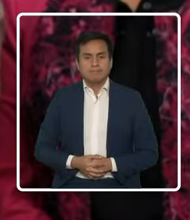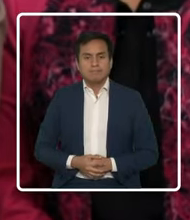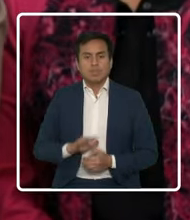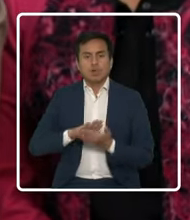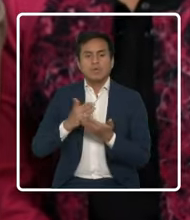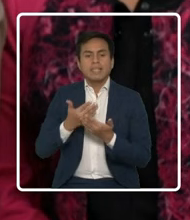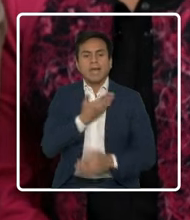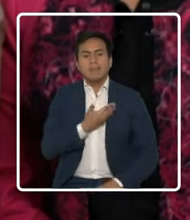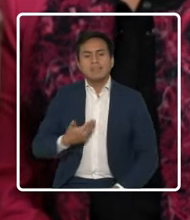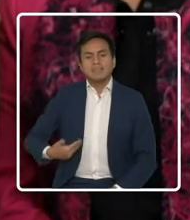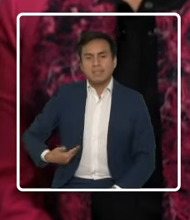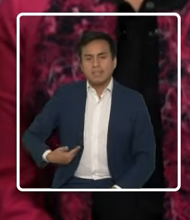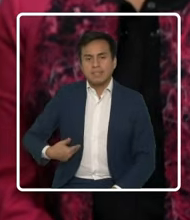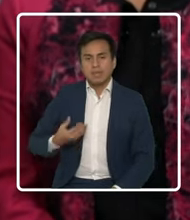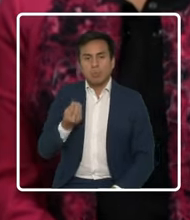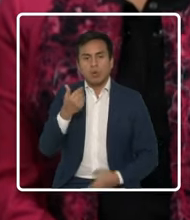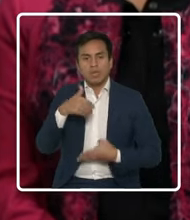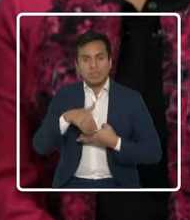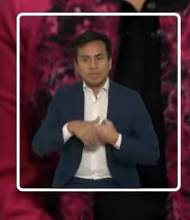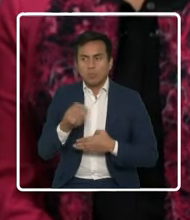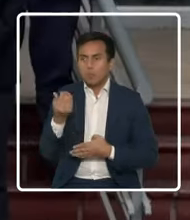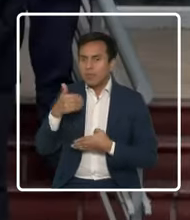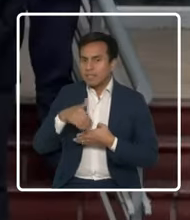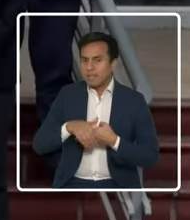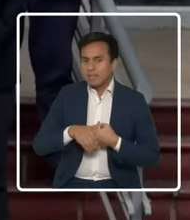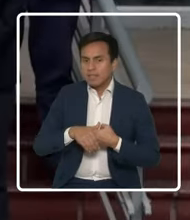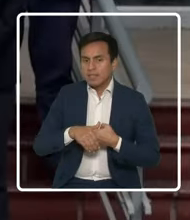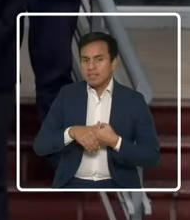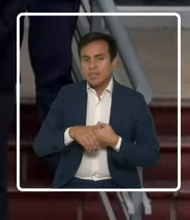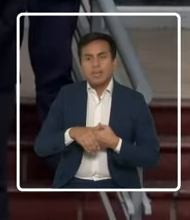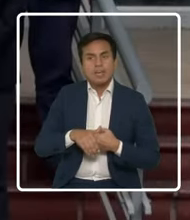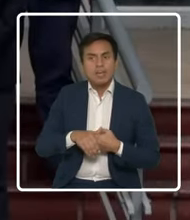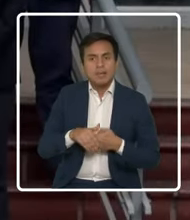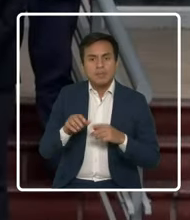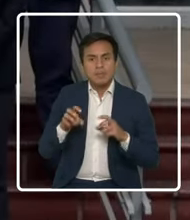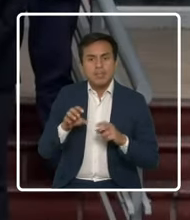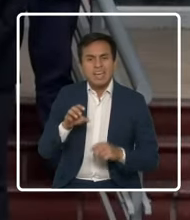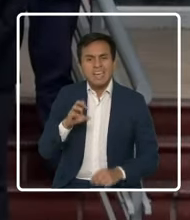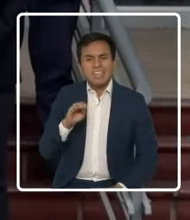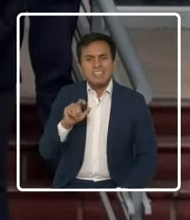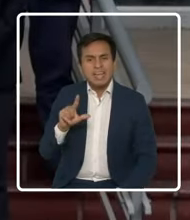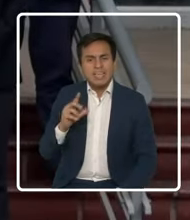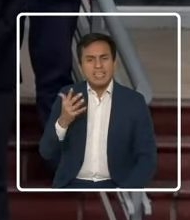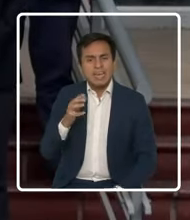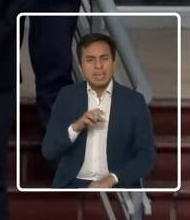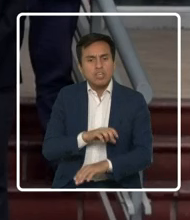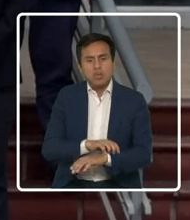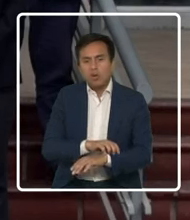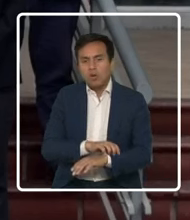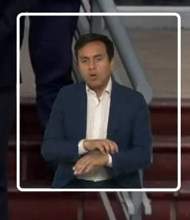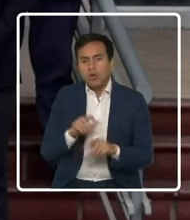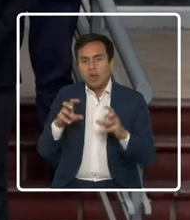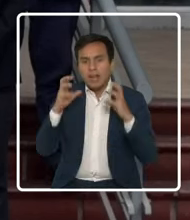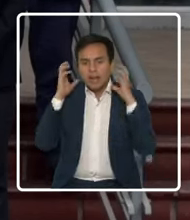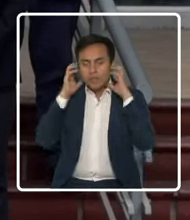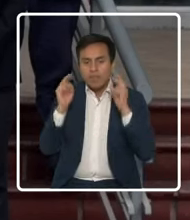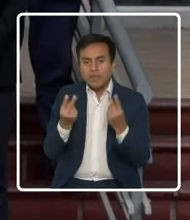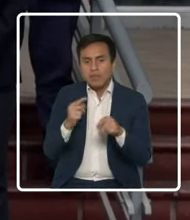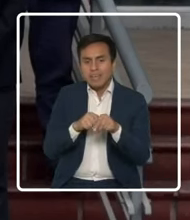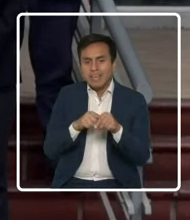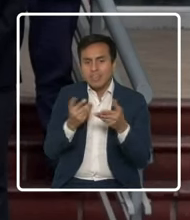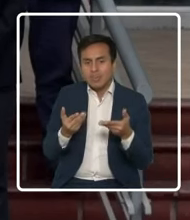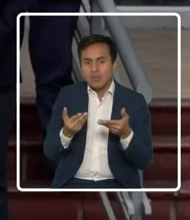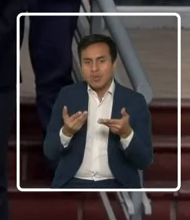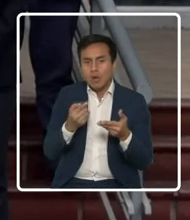¿Cómo está, presidente? Buenas tardes. Muy buenas tardes. Soy Hugo Mansur, de la red de emisoras Cristal de la Quinta Región y Radio Buena Onda. Estamos en vivo y en directo.